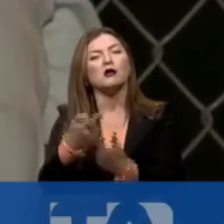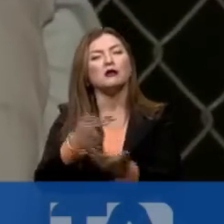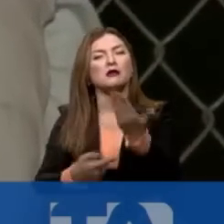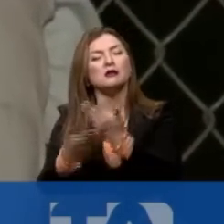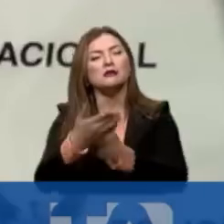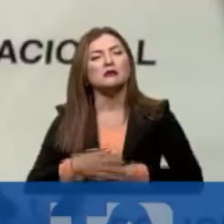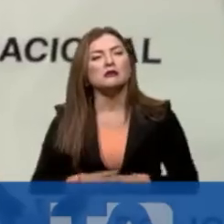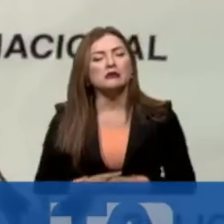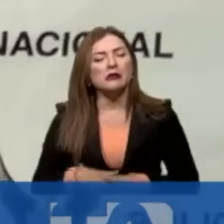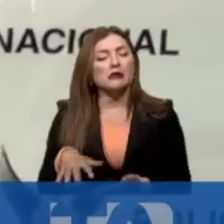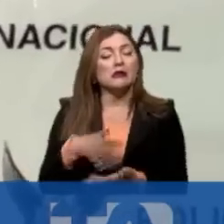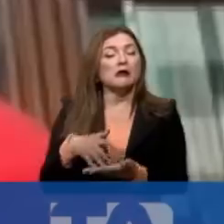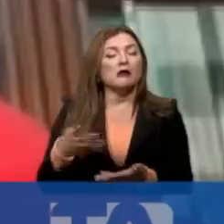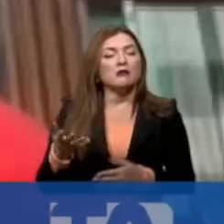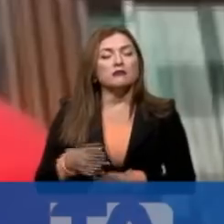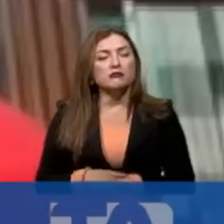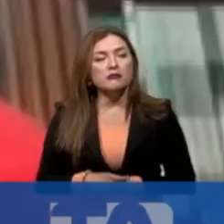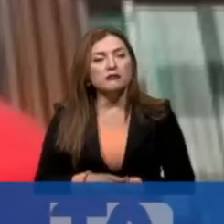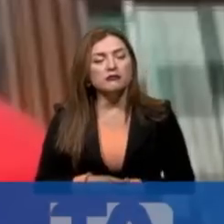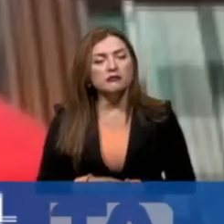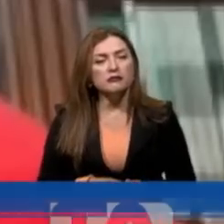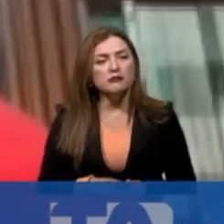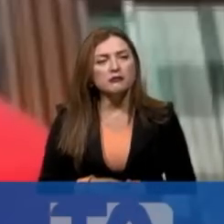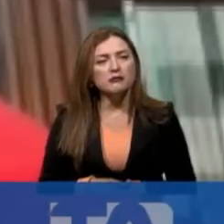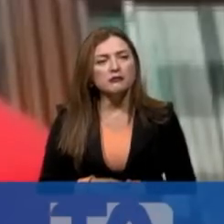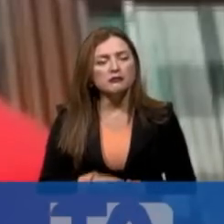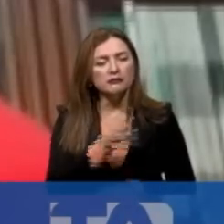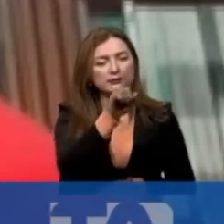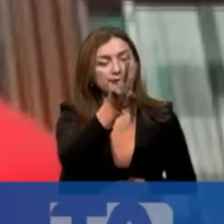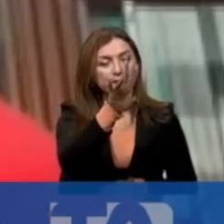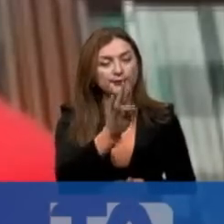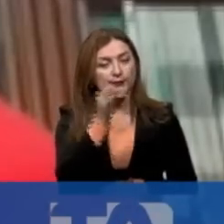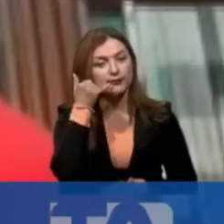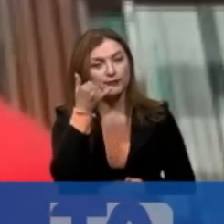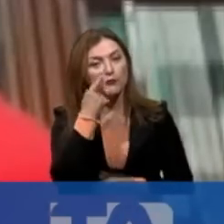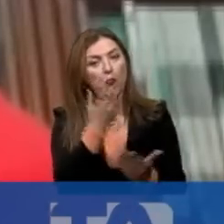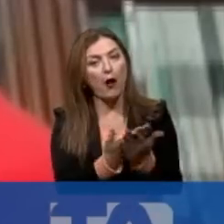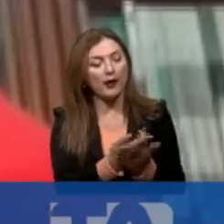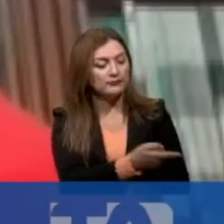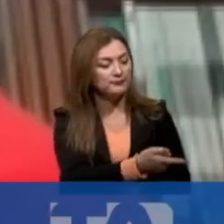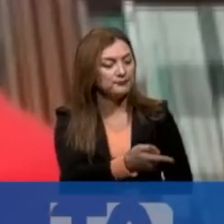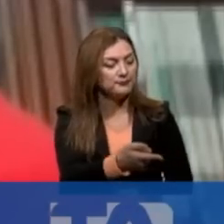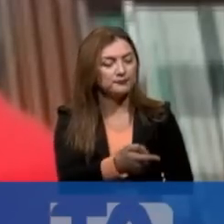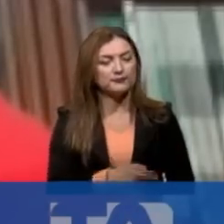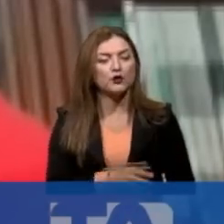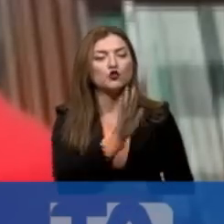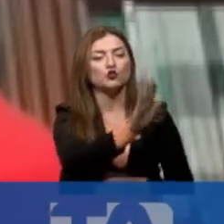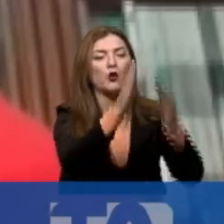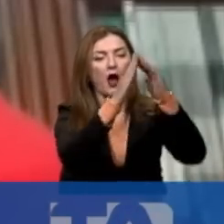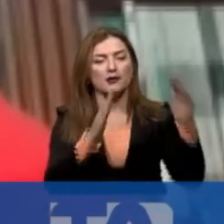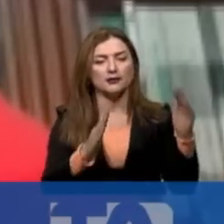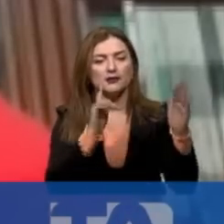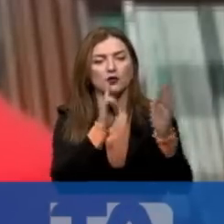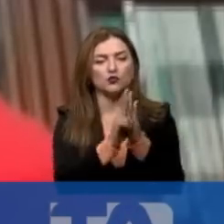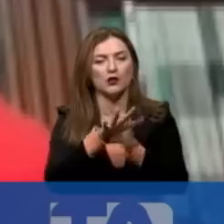así, queda la incógnita, afirma. Pero que con 127 celulares de dudosa procedencia